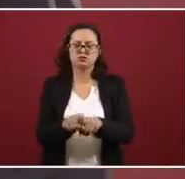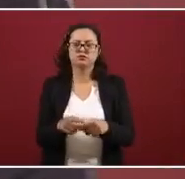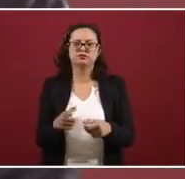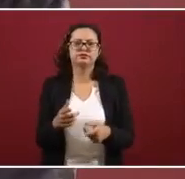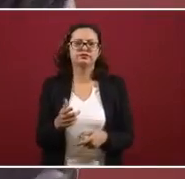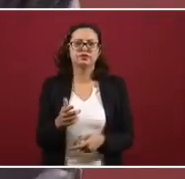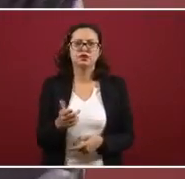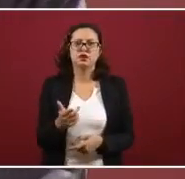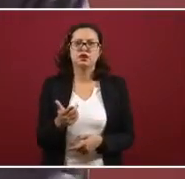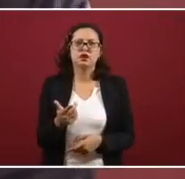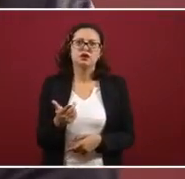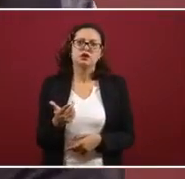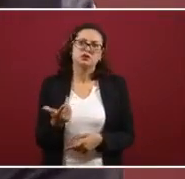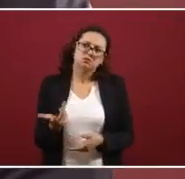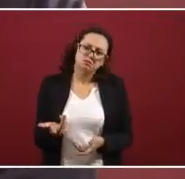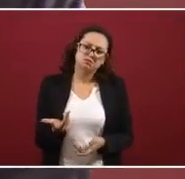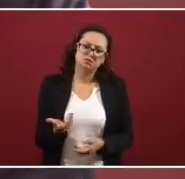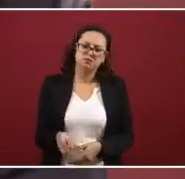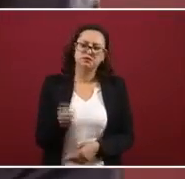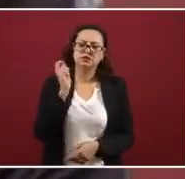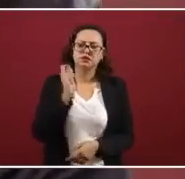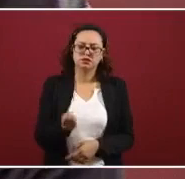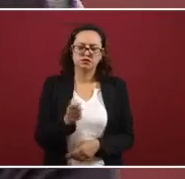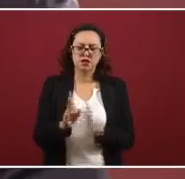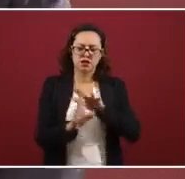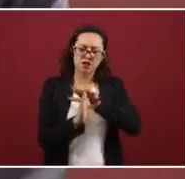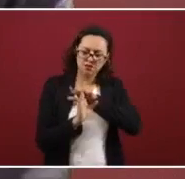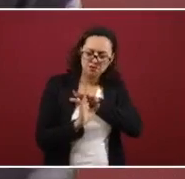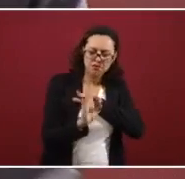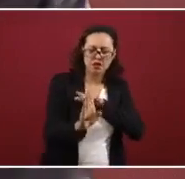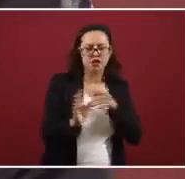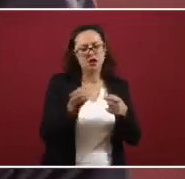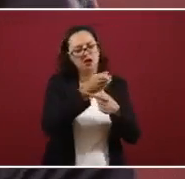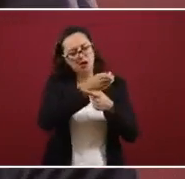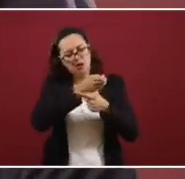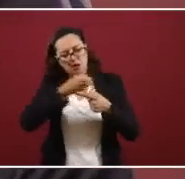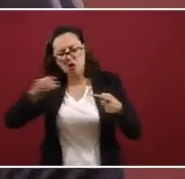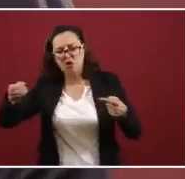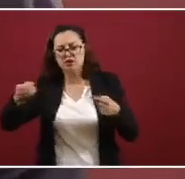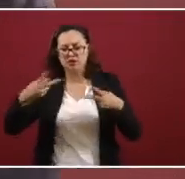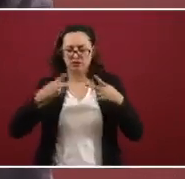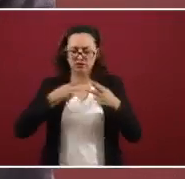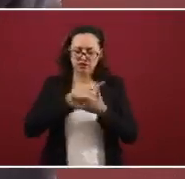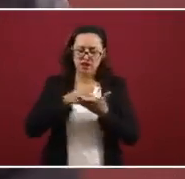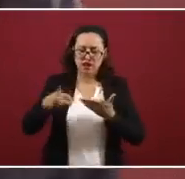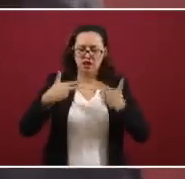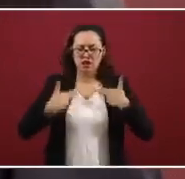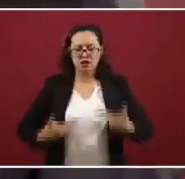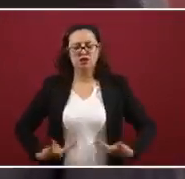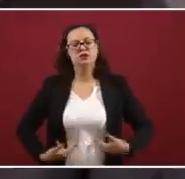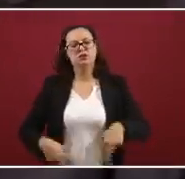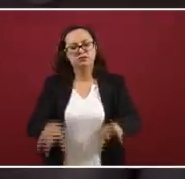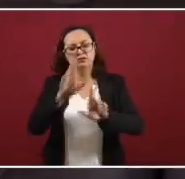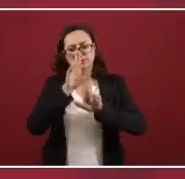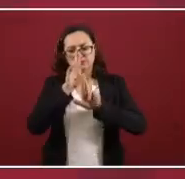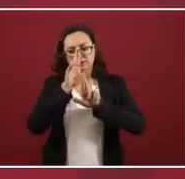ordenar la migración, respetando derechos humanos,